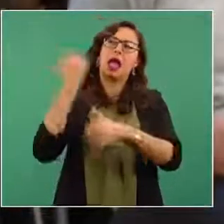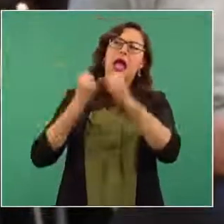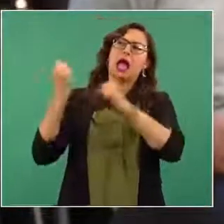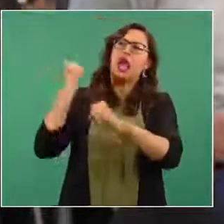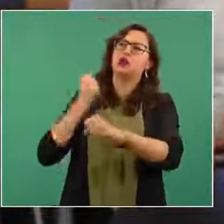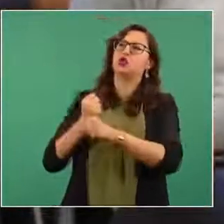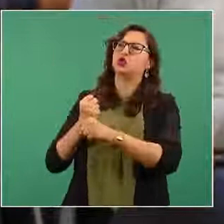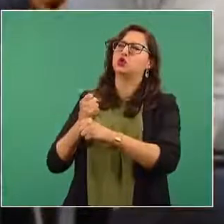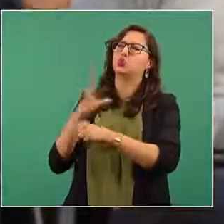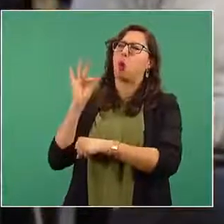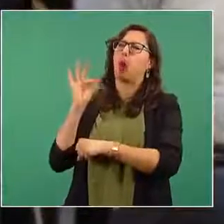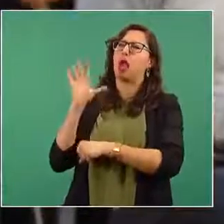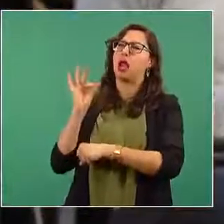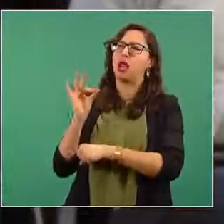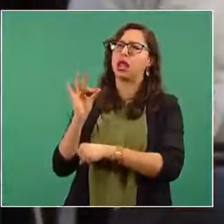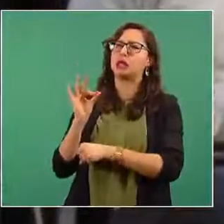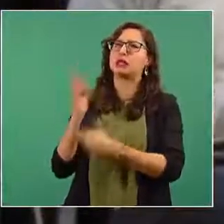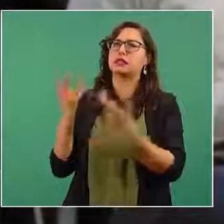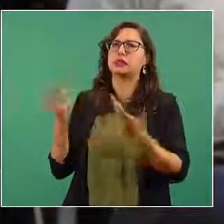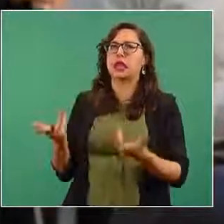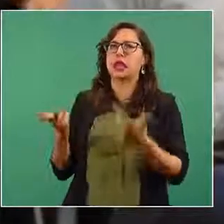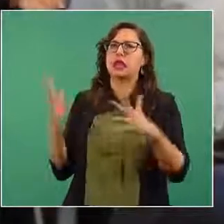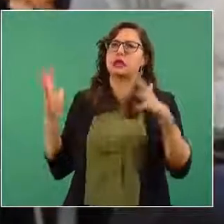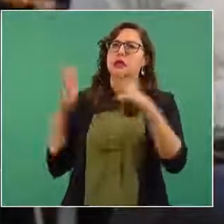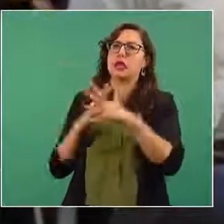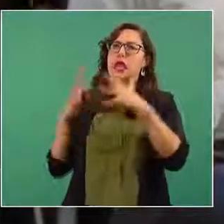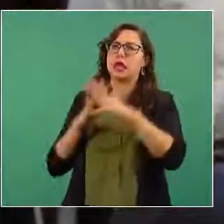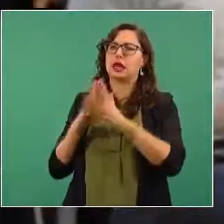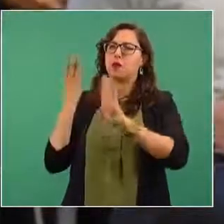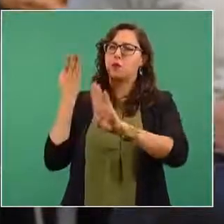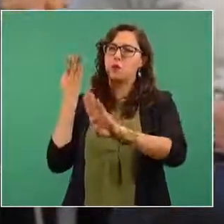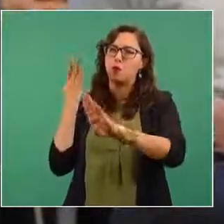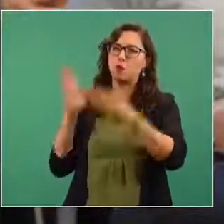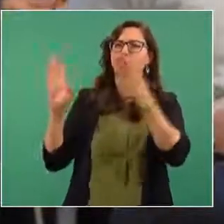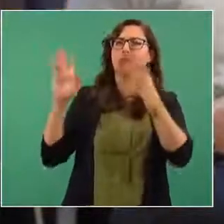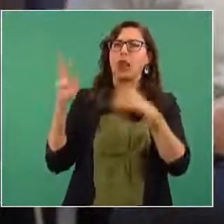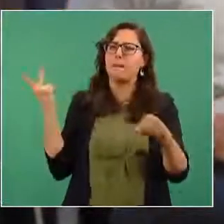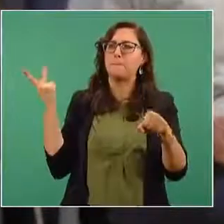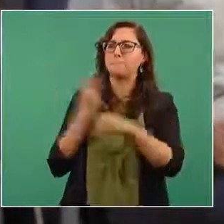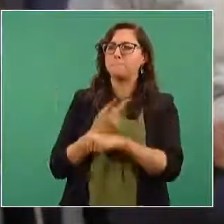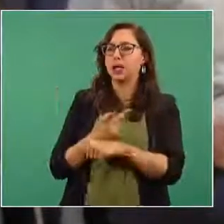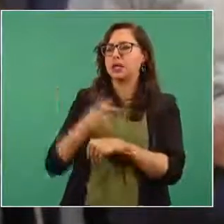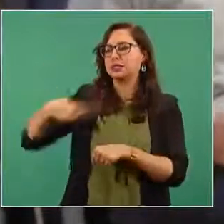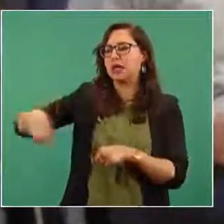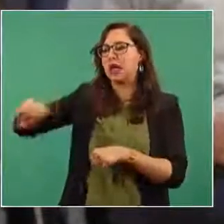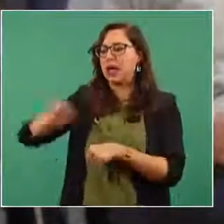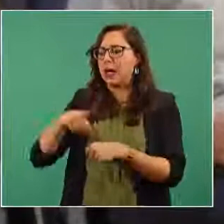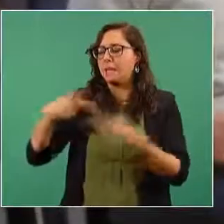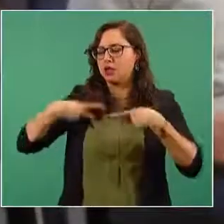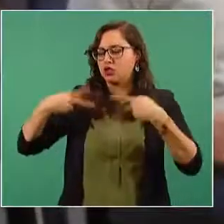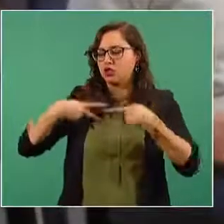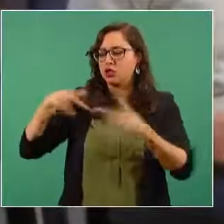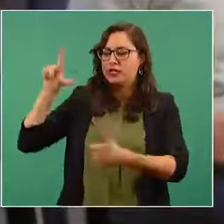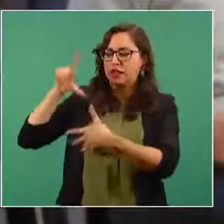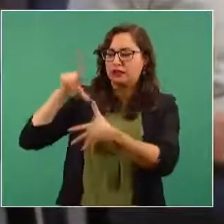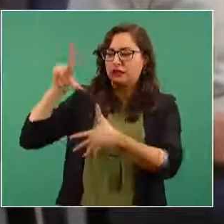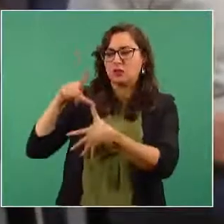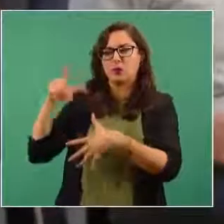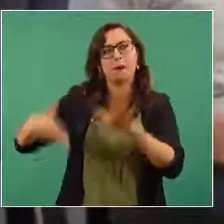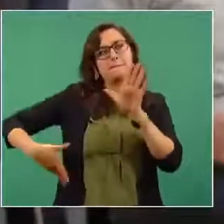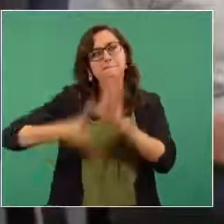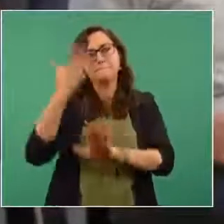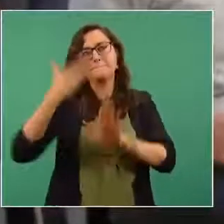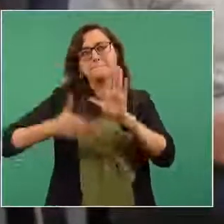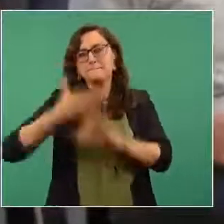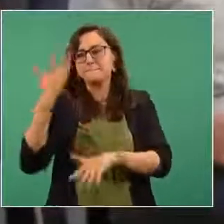nos hablaba usted que en la década de la Guerra Mundial se decidió esa migración para apoyar a la producción en Estados Unidos con